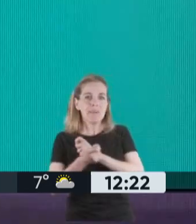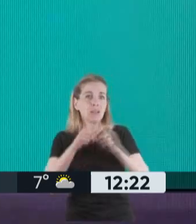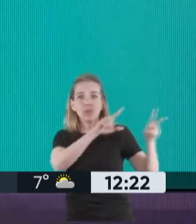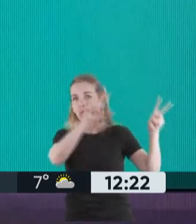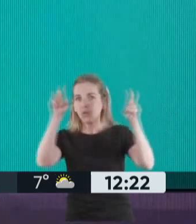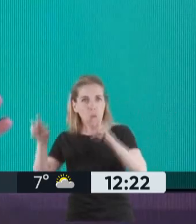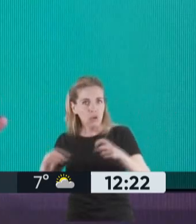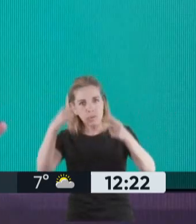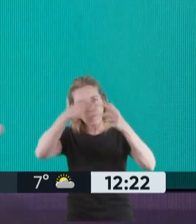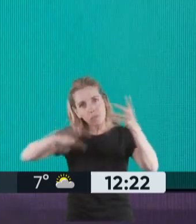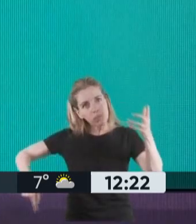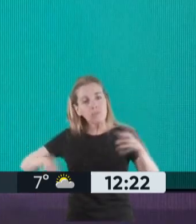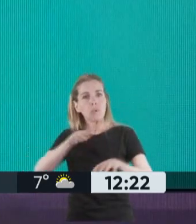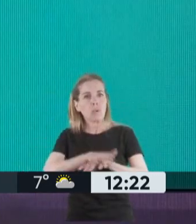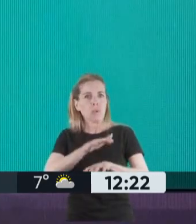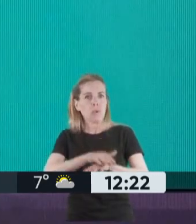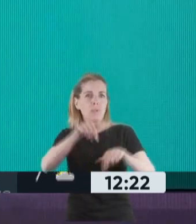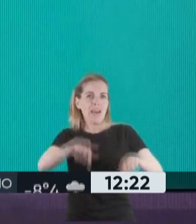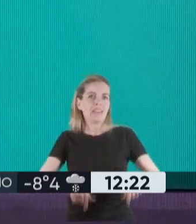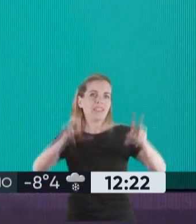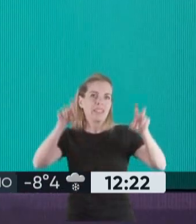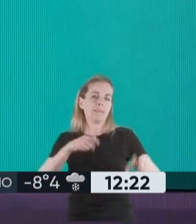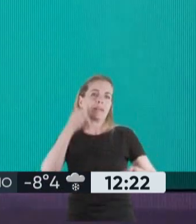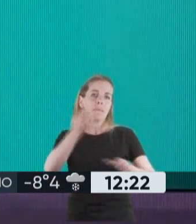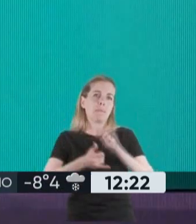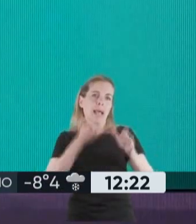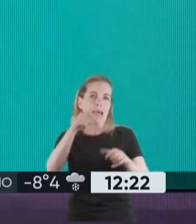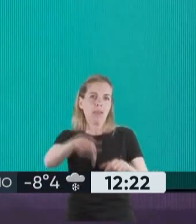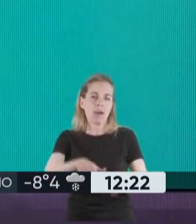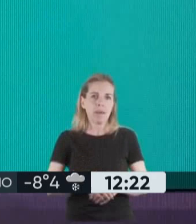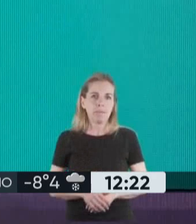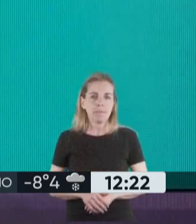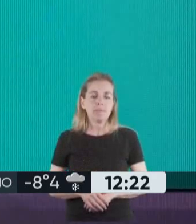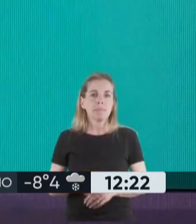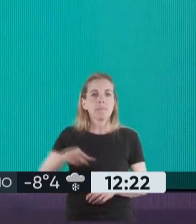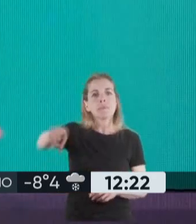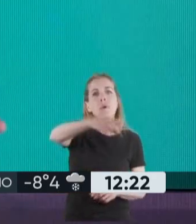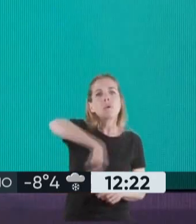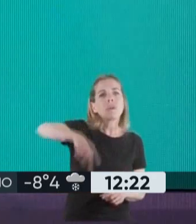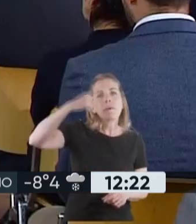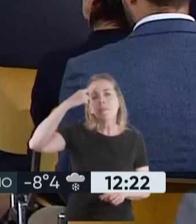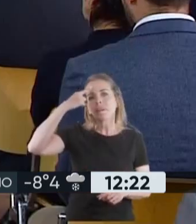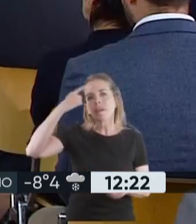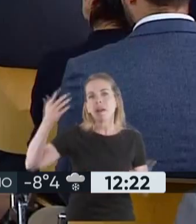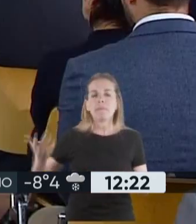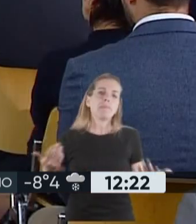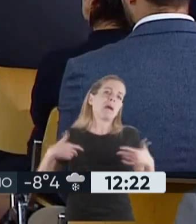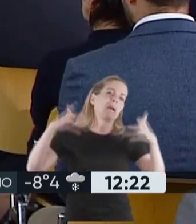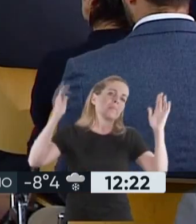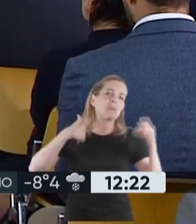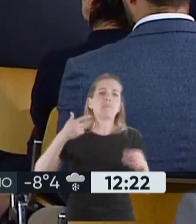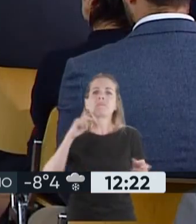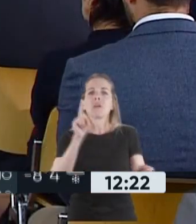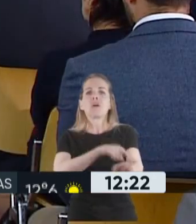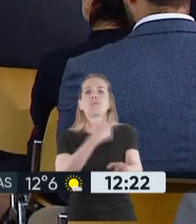eso es producto de lo que estamos hablando aquí. Ahora, ustedes dirán, viejo, yo me tomo el subte,